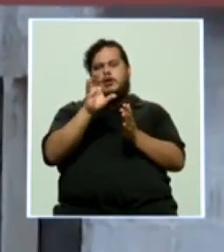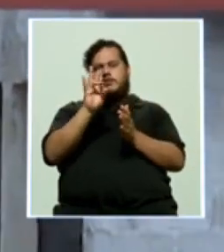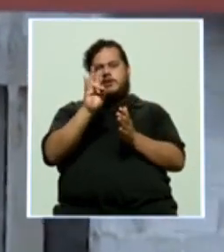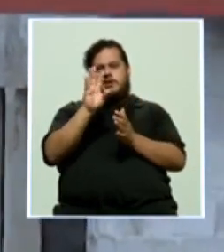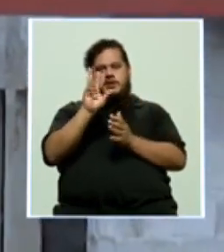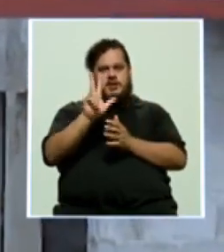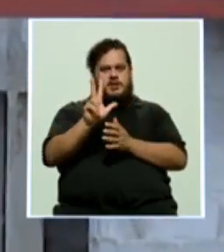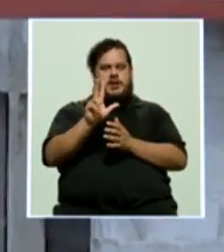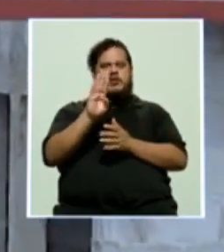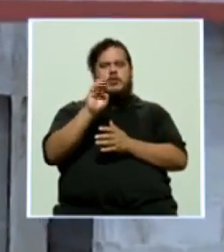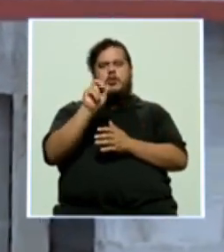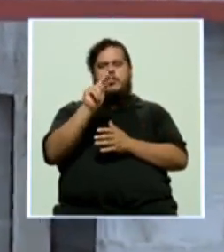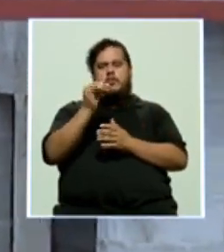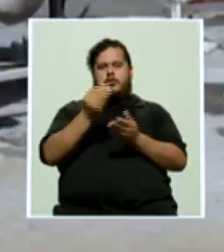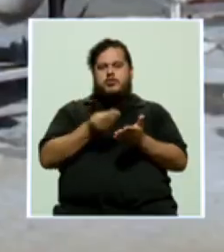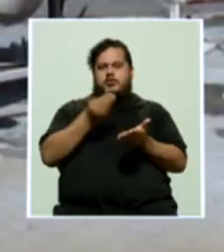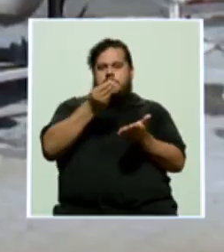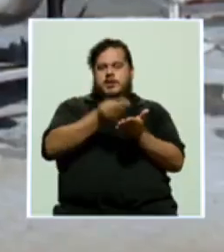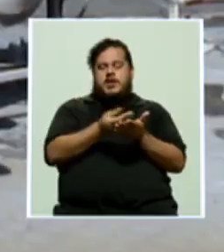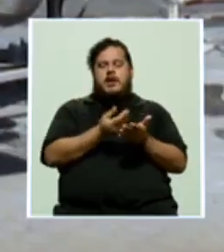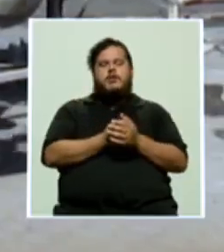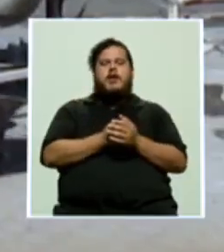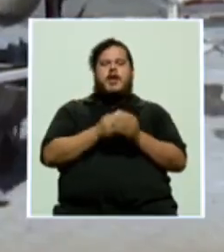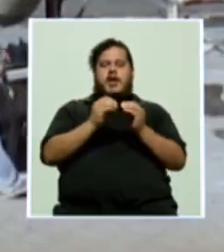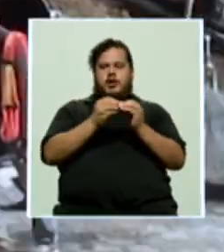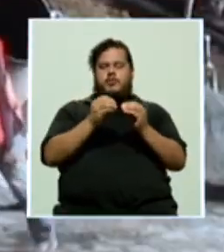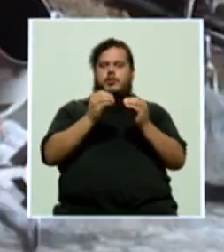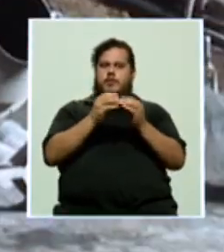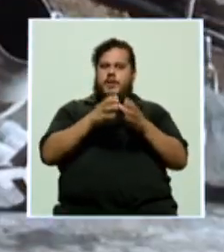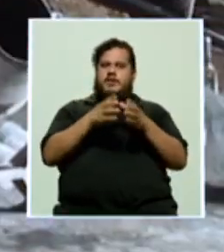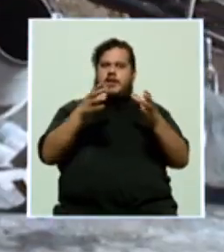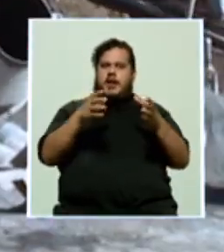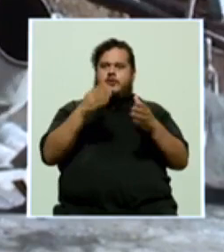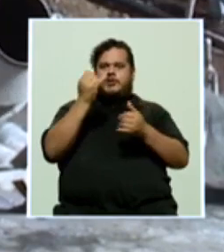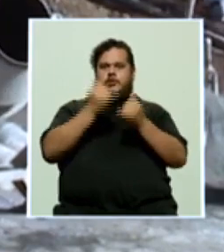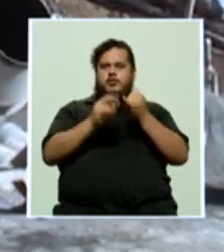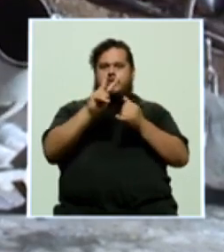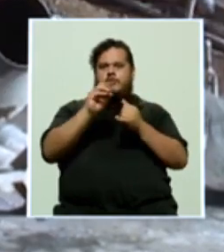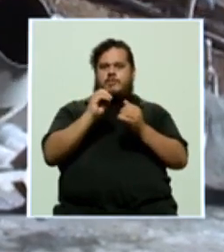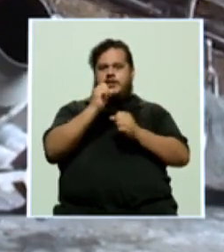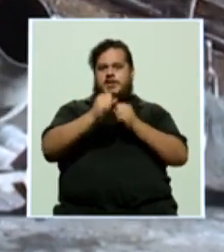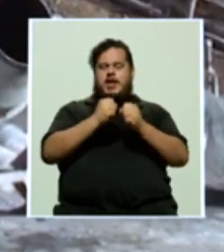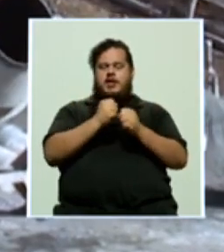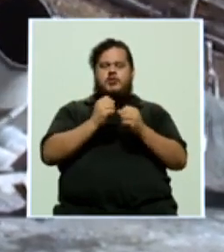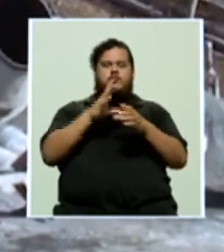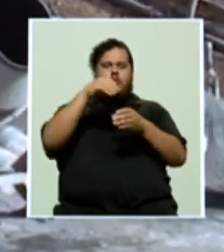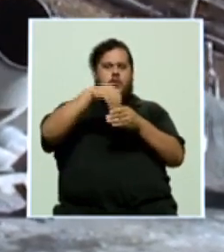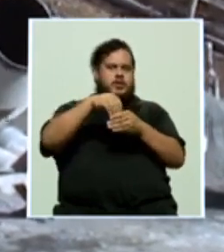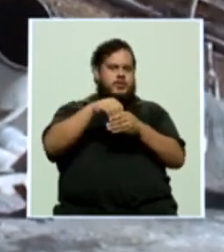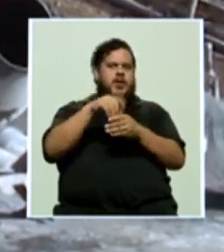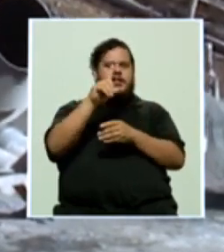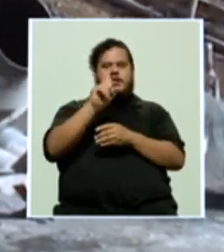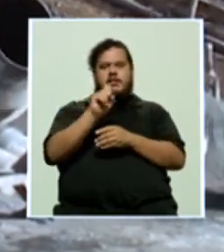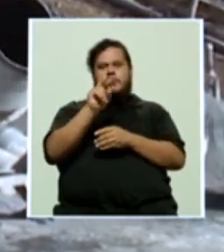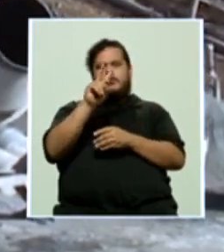12.873 bonos de vivienda otorgados, la cifra más alta de los últimos 20 años, con una inversión de